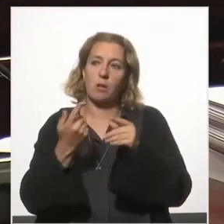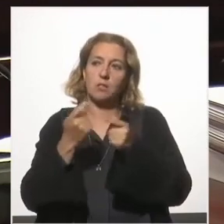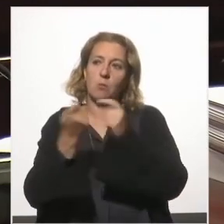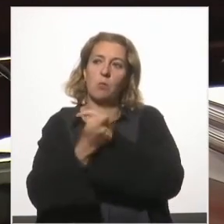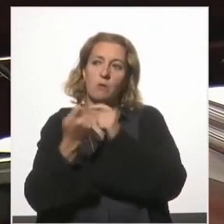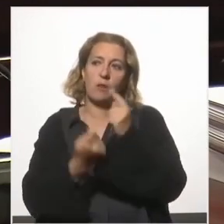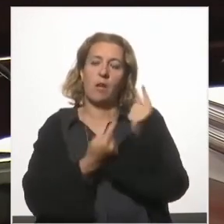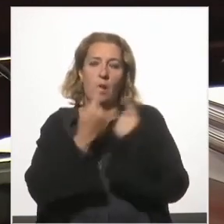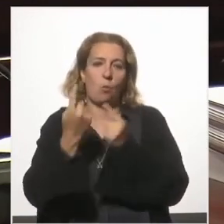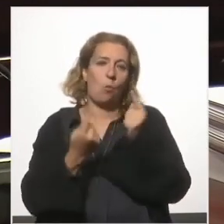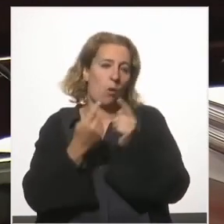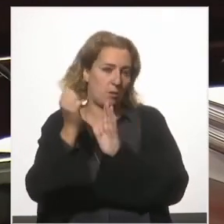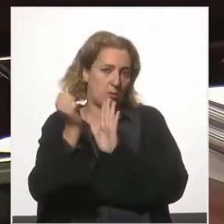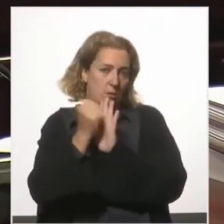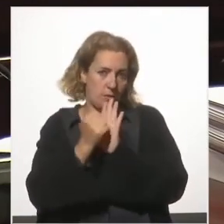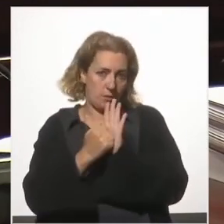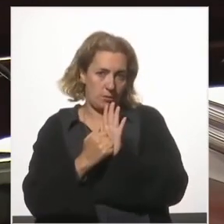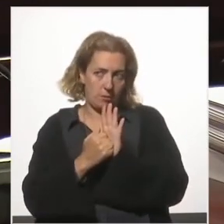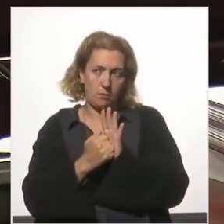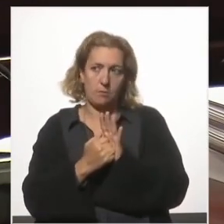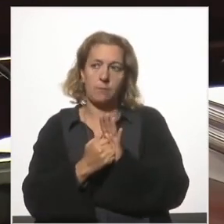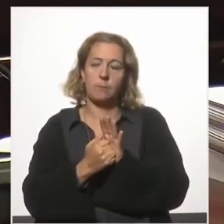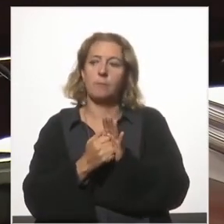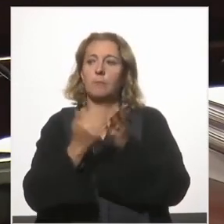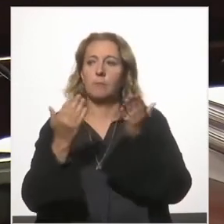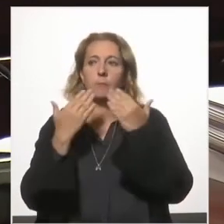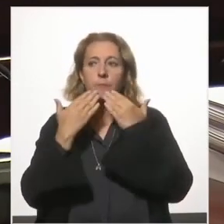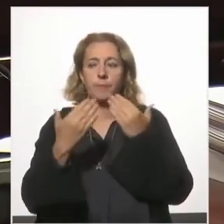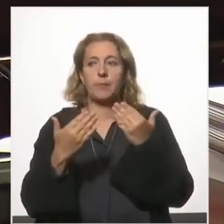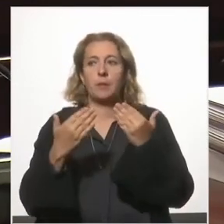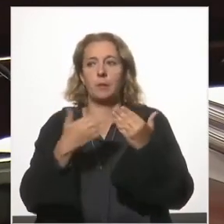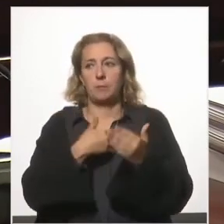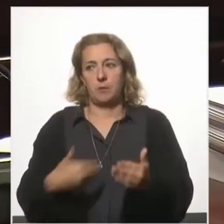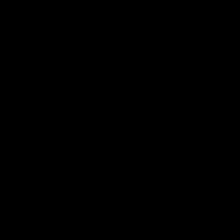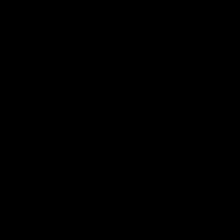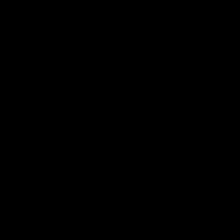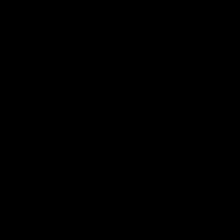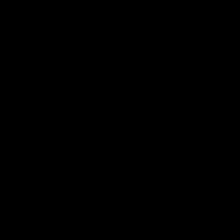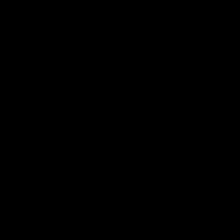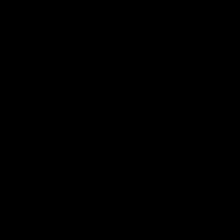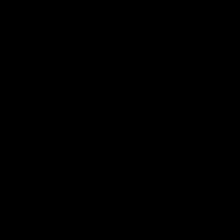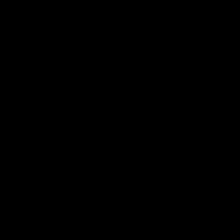a que se modifique alguna de sus disposiciones. Bueno, muchas gracias, Presidente.